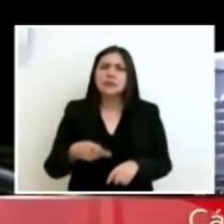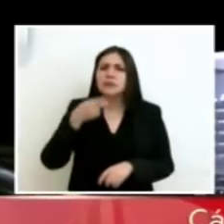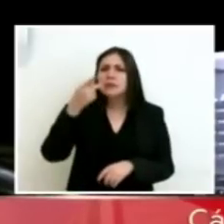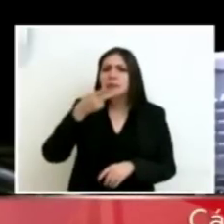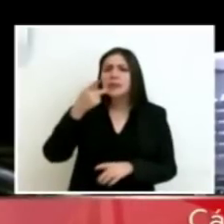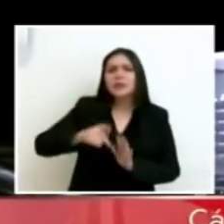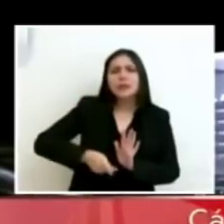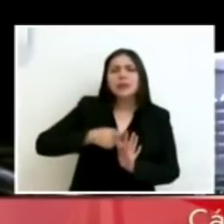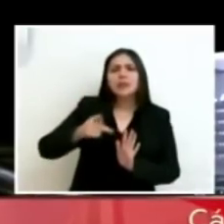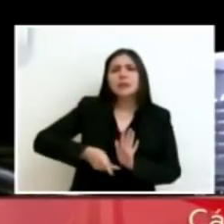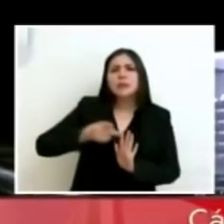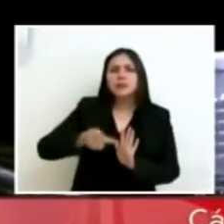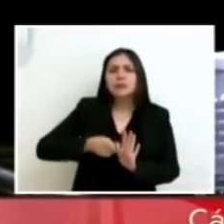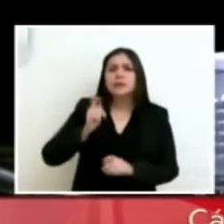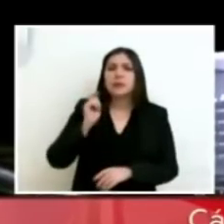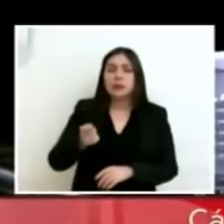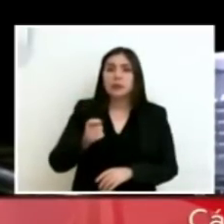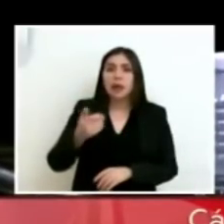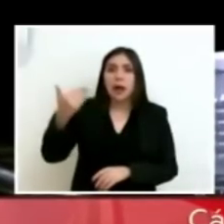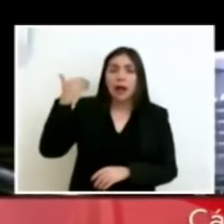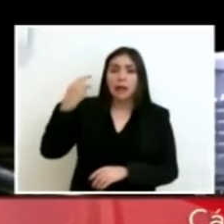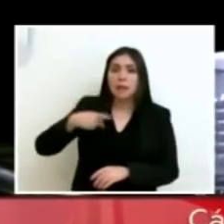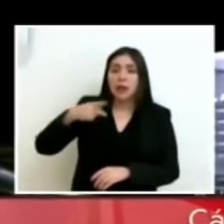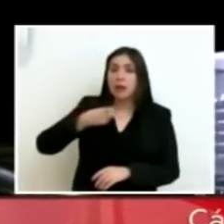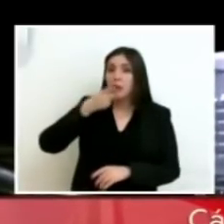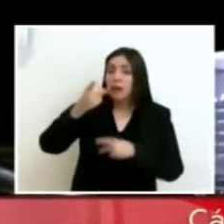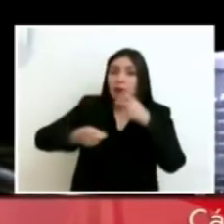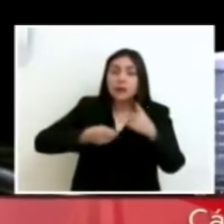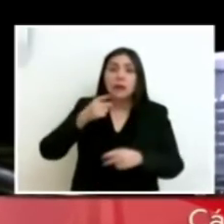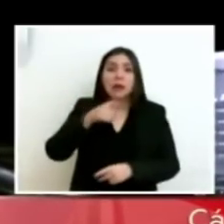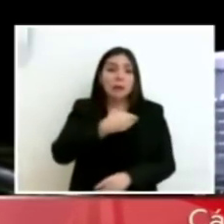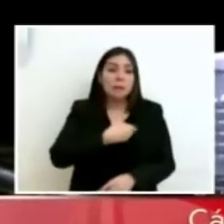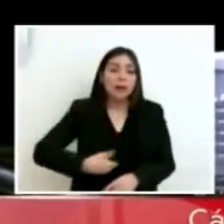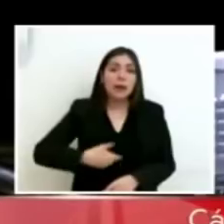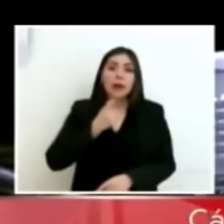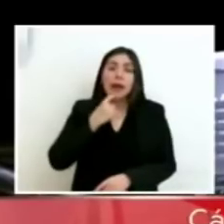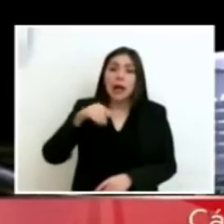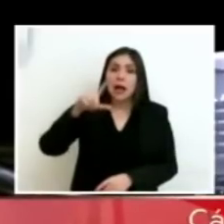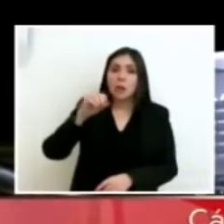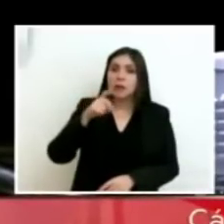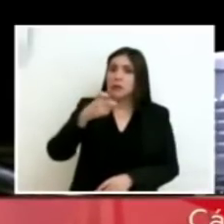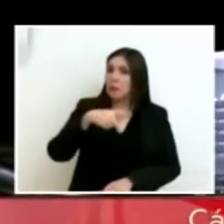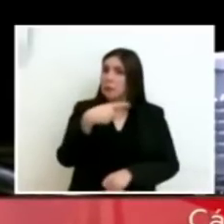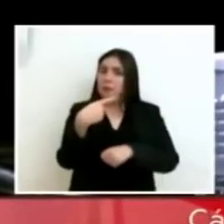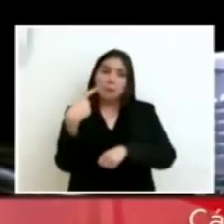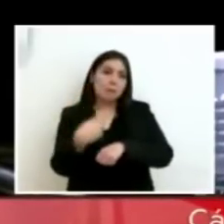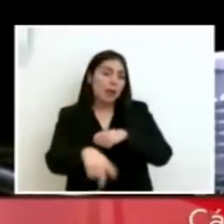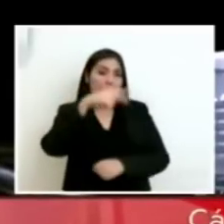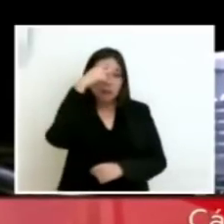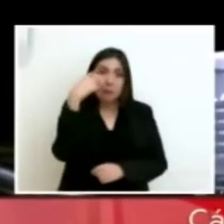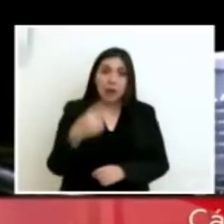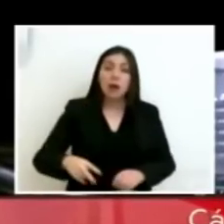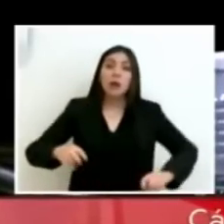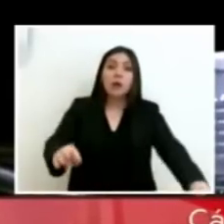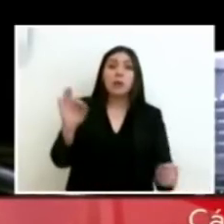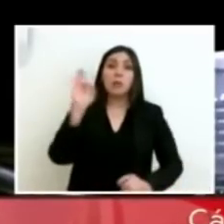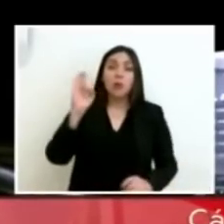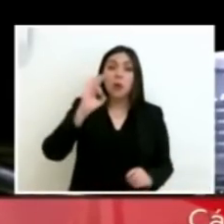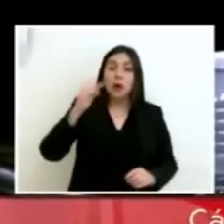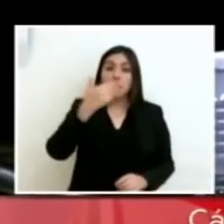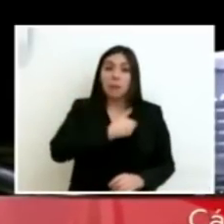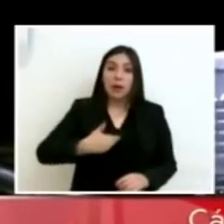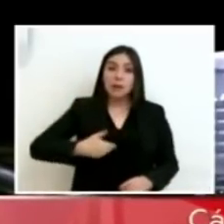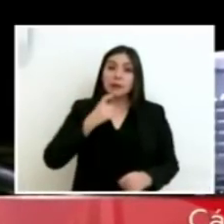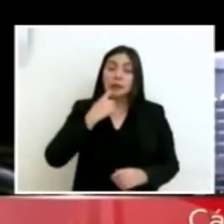Obrador representaba un peligro para México. No se cansaban de decir que si llegaba a la presidencia, el peso se